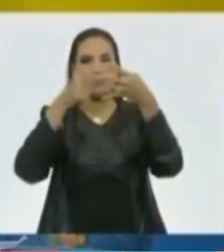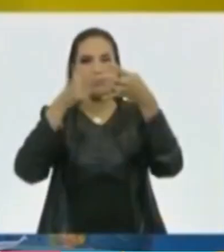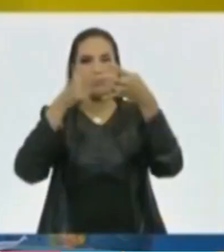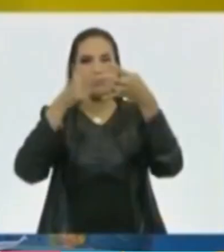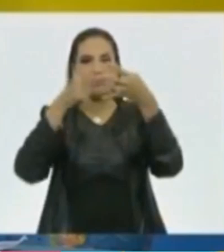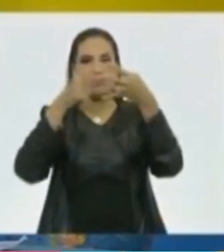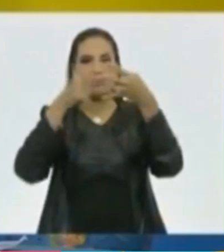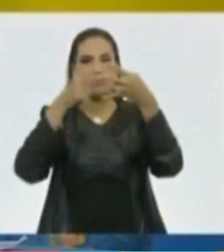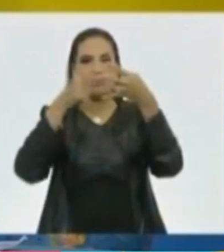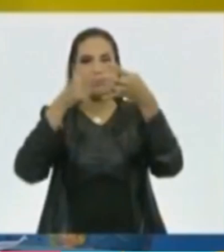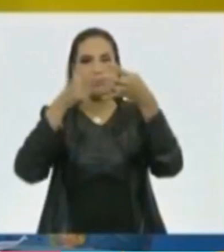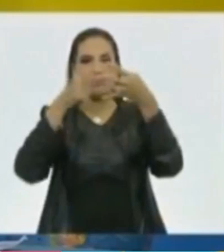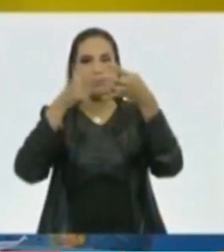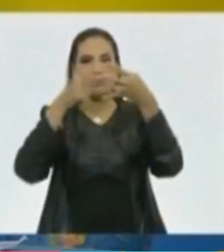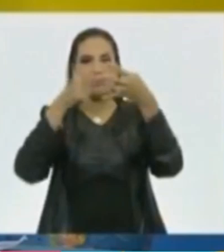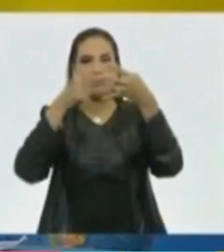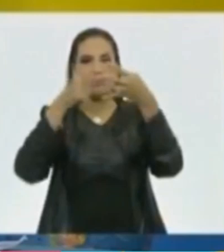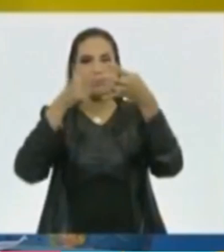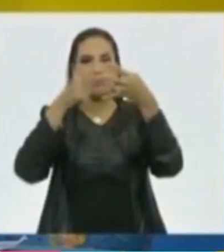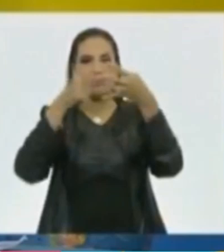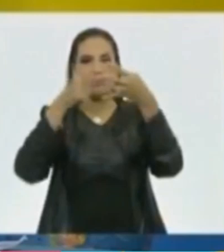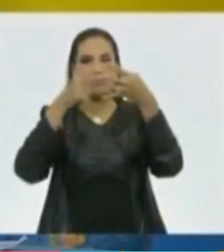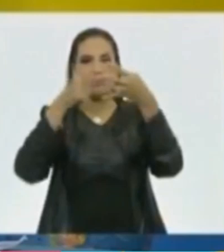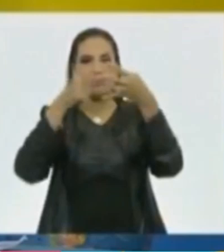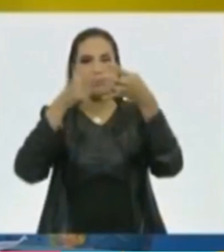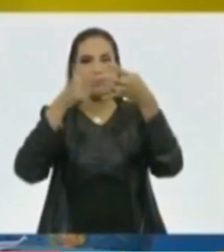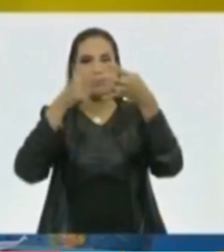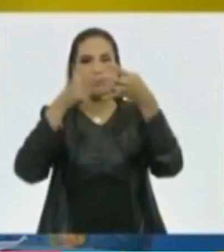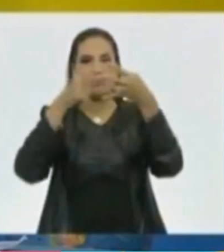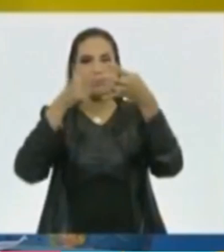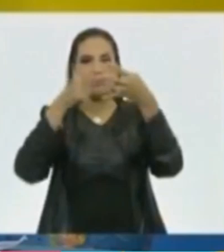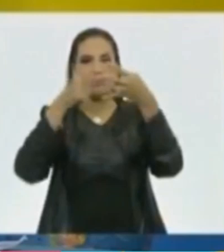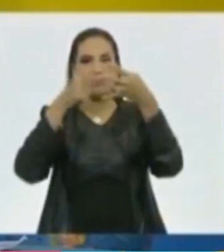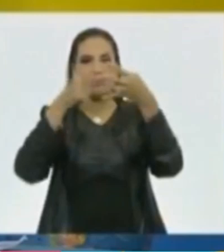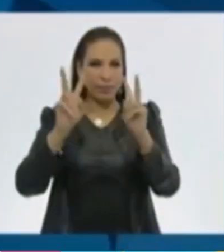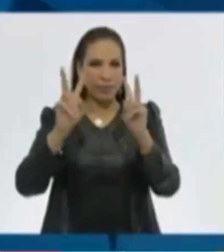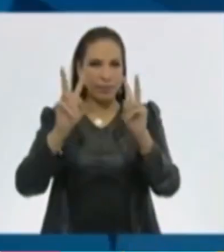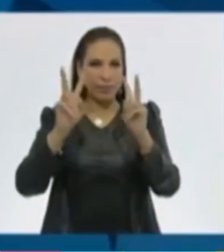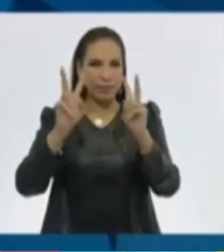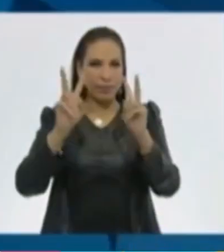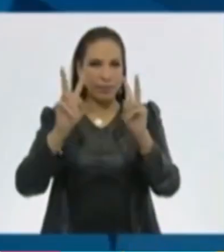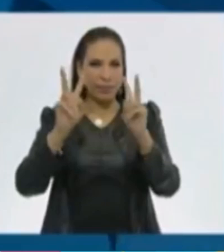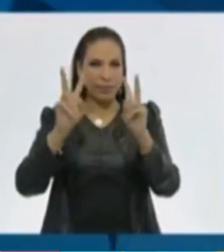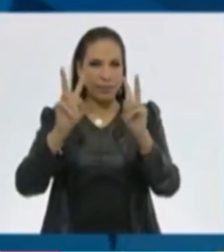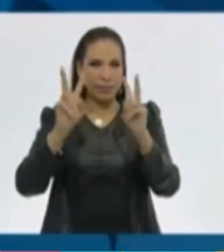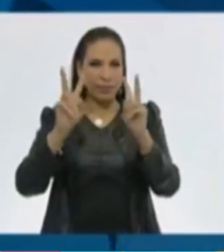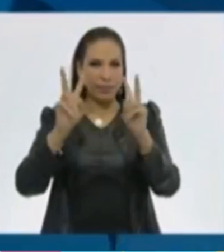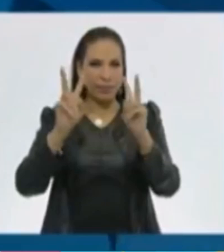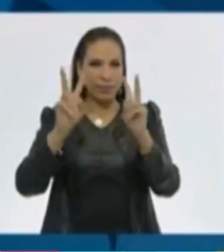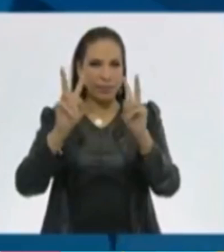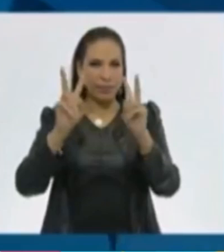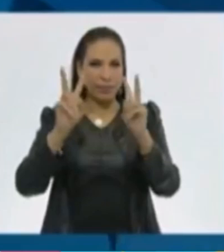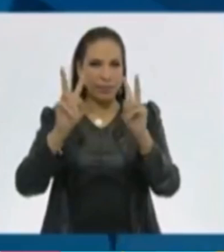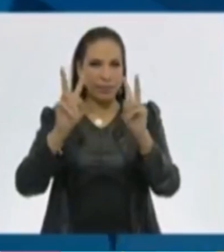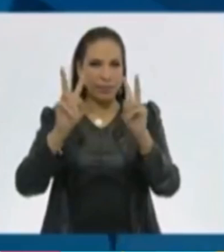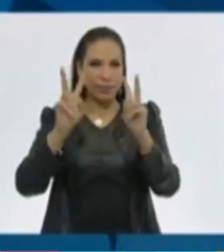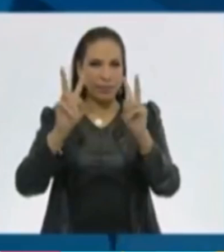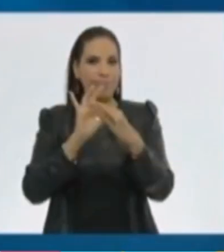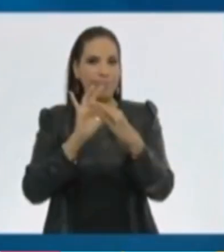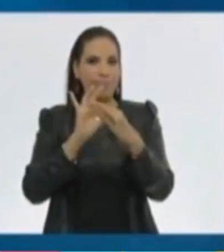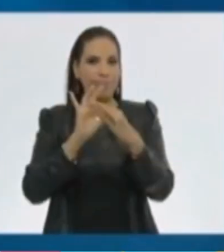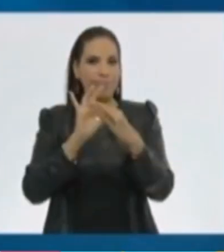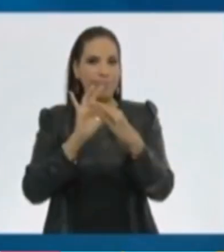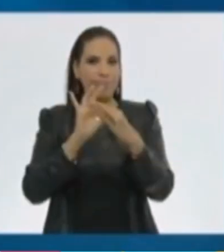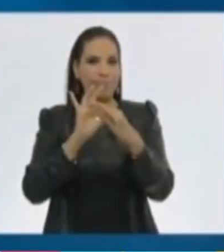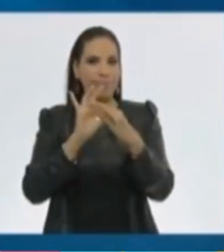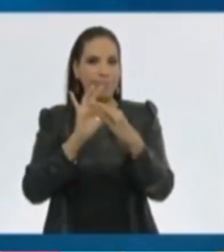texto expositivo es importante identificar partes del libro como el título. ¿Qué hacemos cuando ya tenemos suficiente información sobre el tema? Cuando